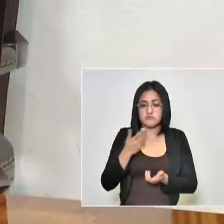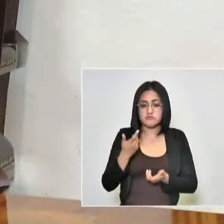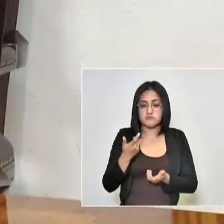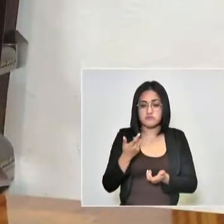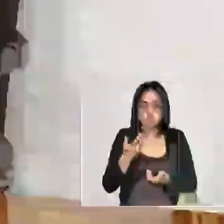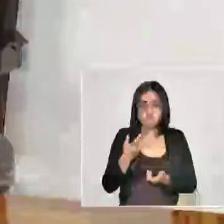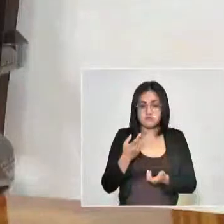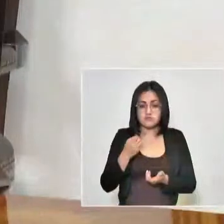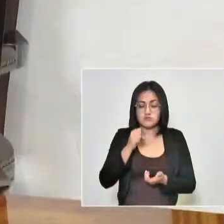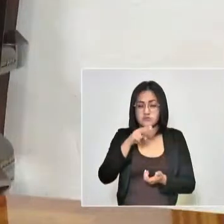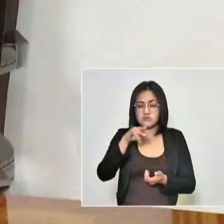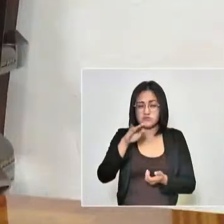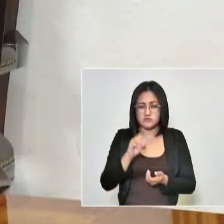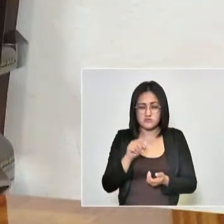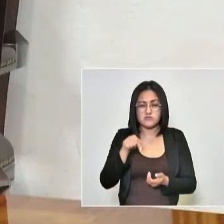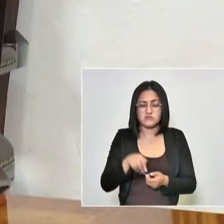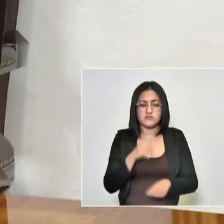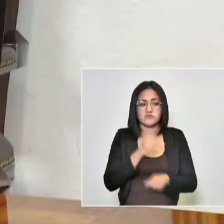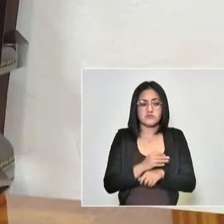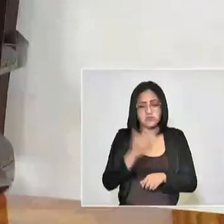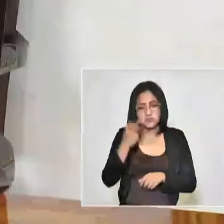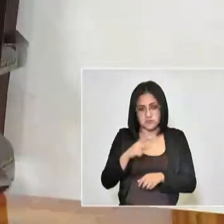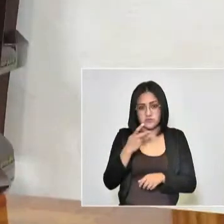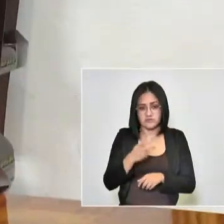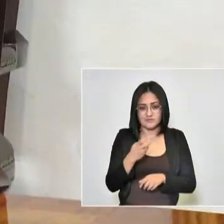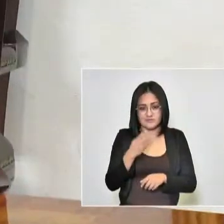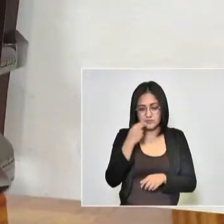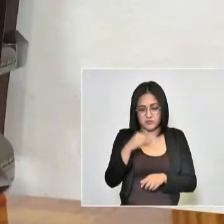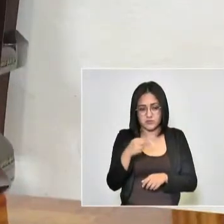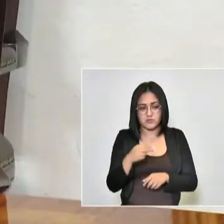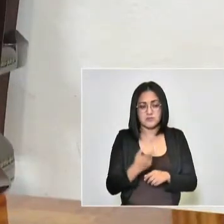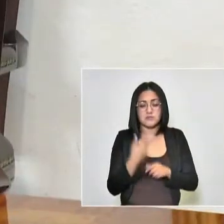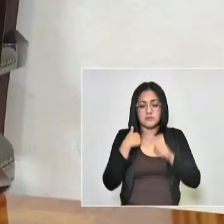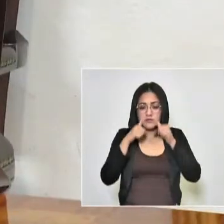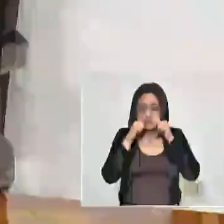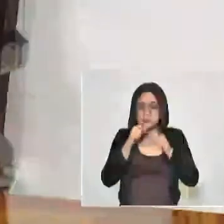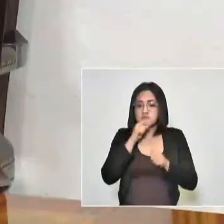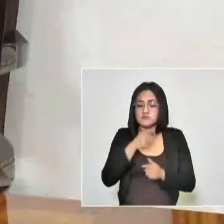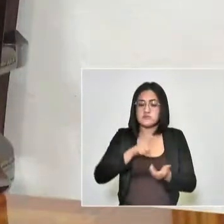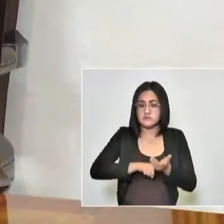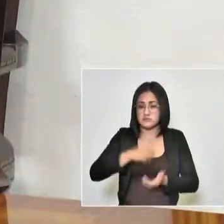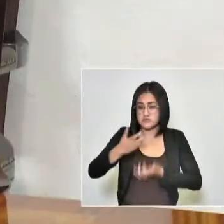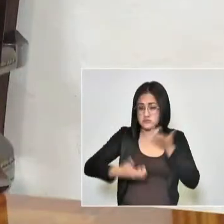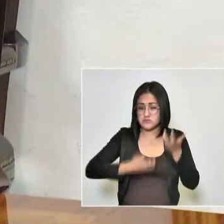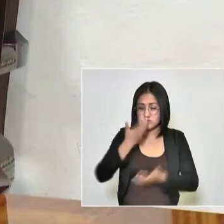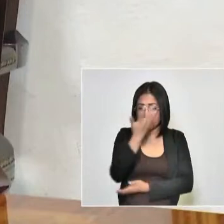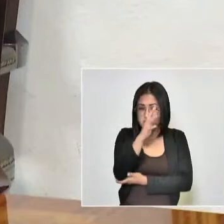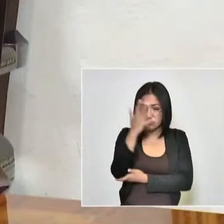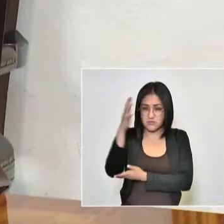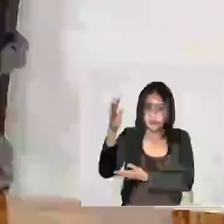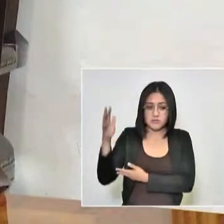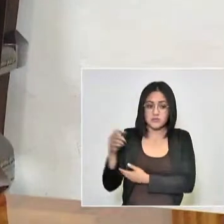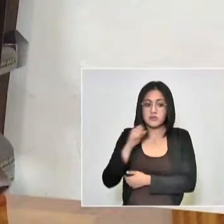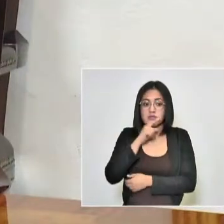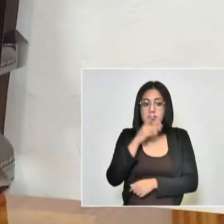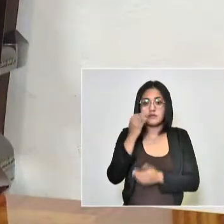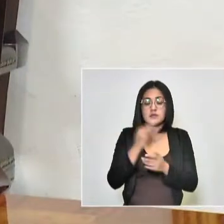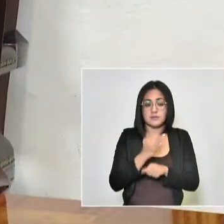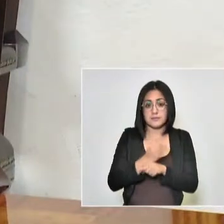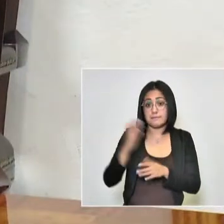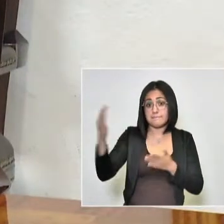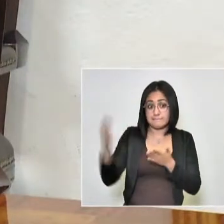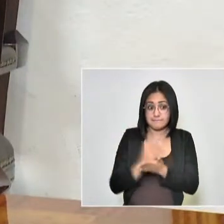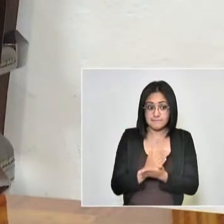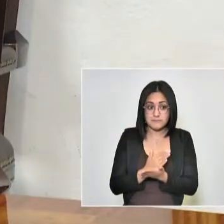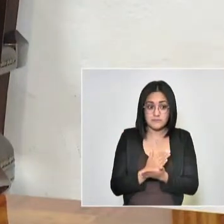nombre con el que se le conoce, estamos atendiendo los incendios forestales y hemos logrado reducir,